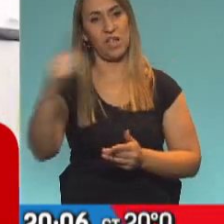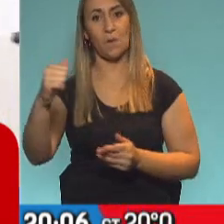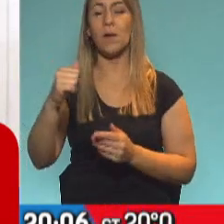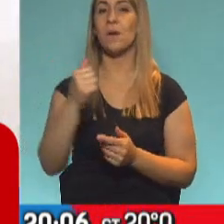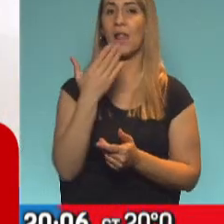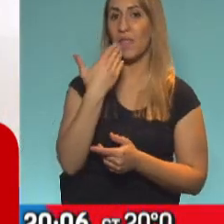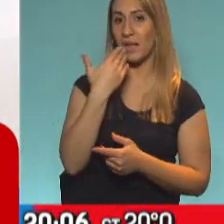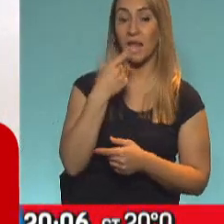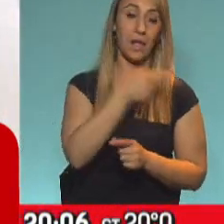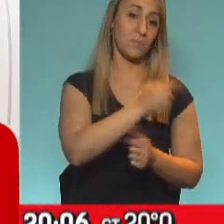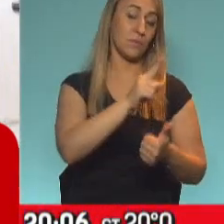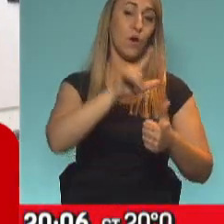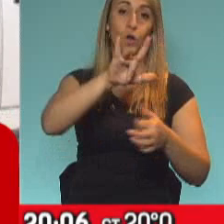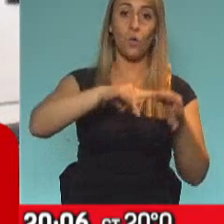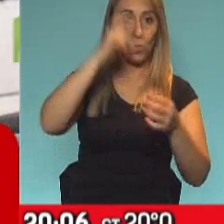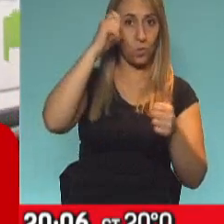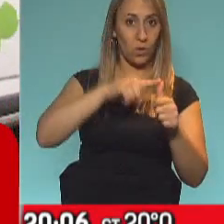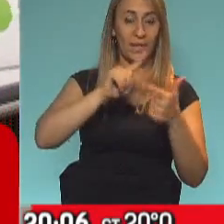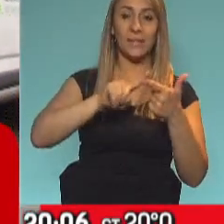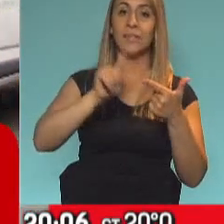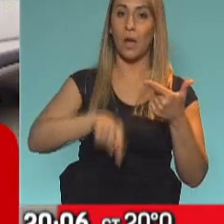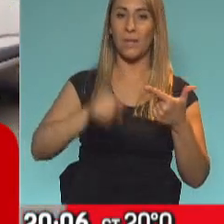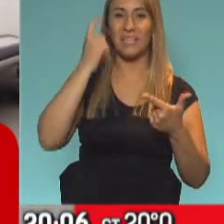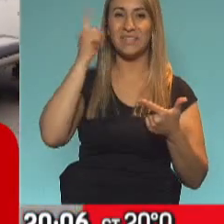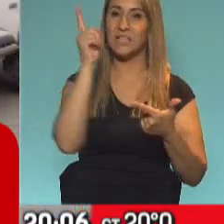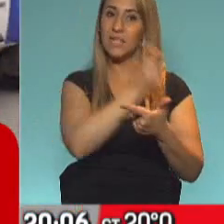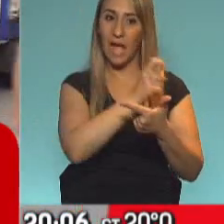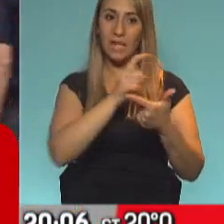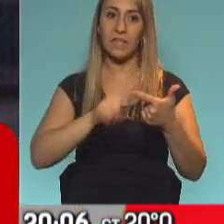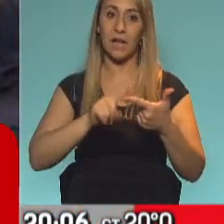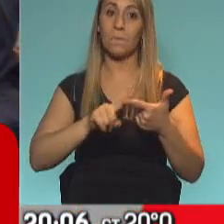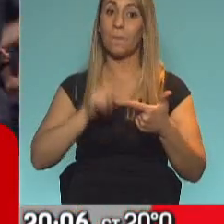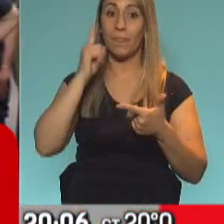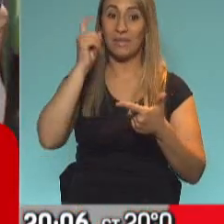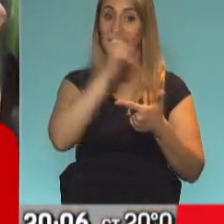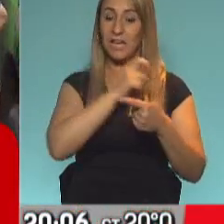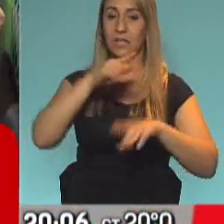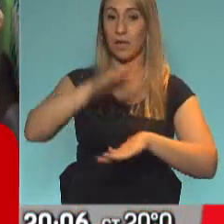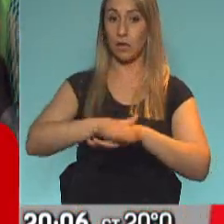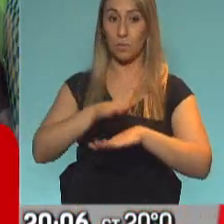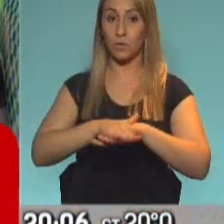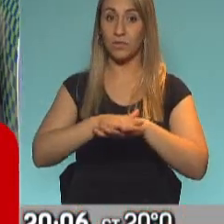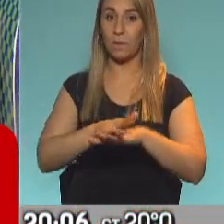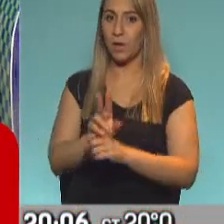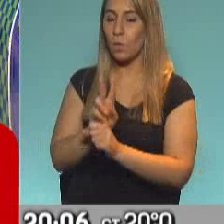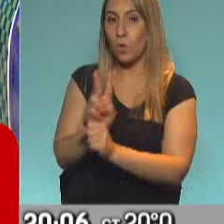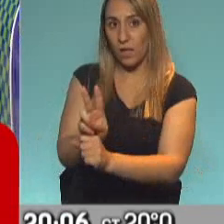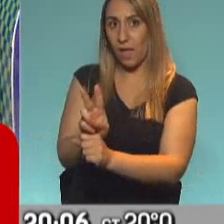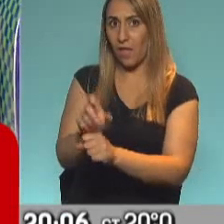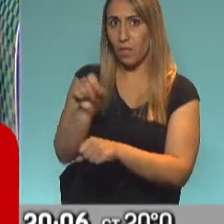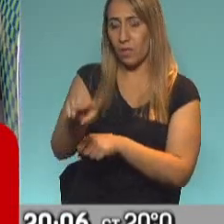él como la psiquiatra, que era la que estaba también a cargo del cuidado de Maradona y era la que